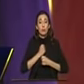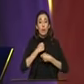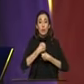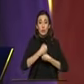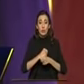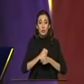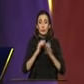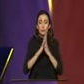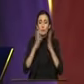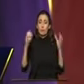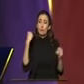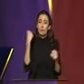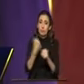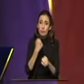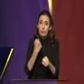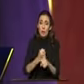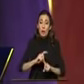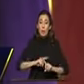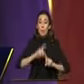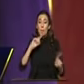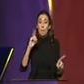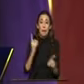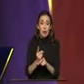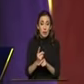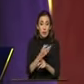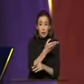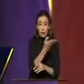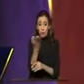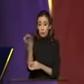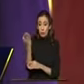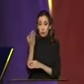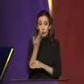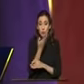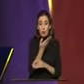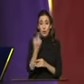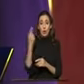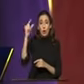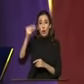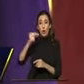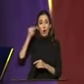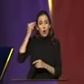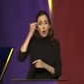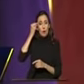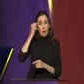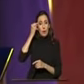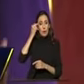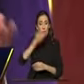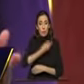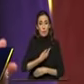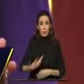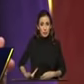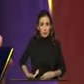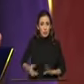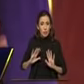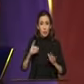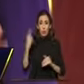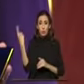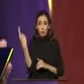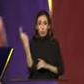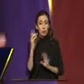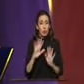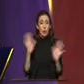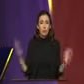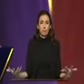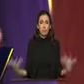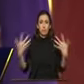hemos esforzado, pero los verdaderos milagros no los hace. No los hace ni un gobierno ni un gobernante. Los hace un país, los